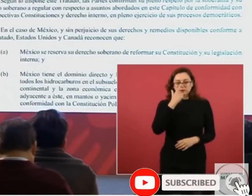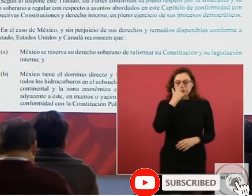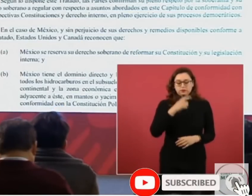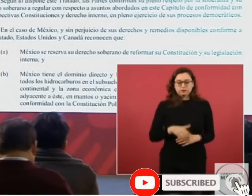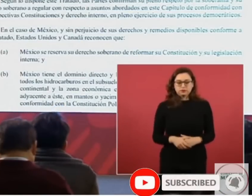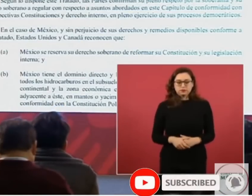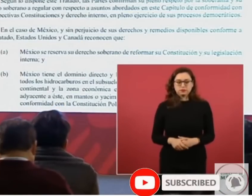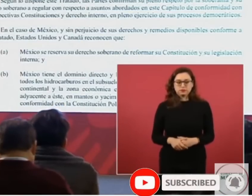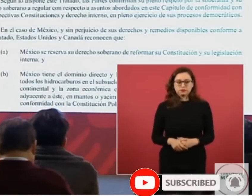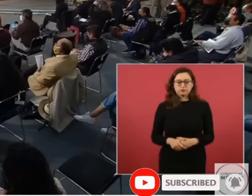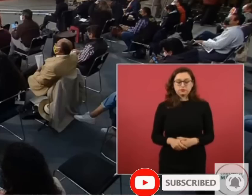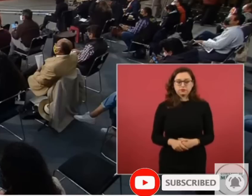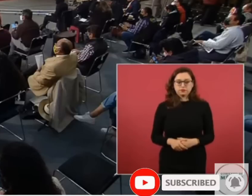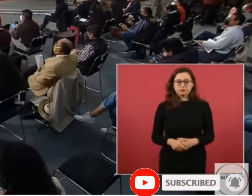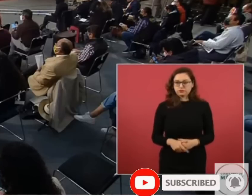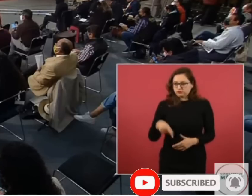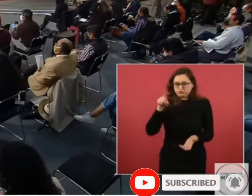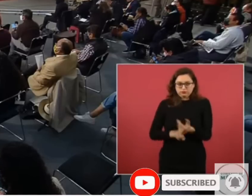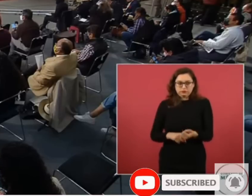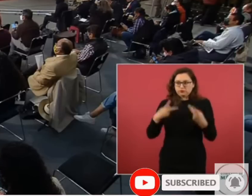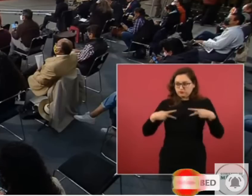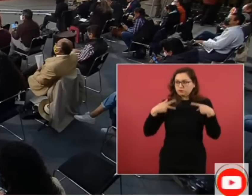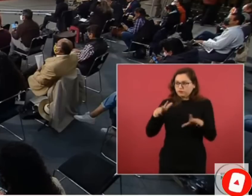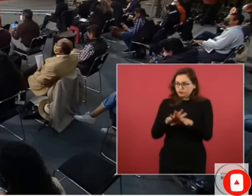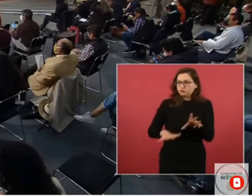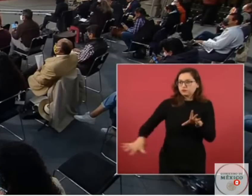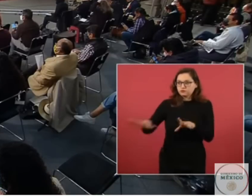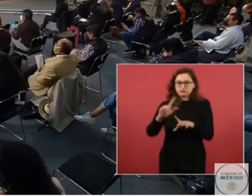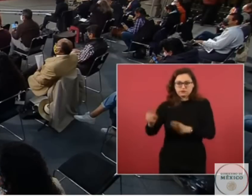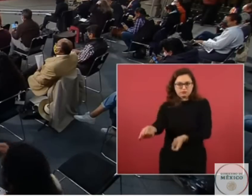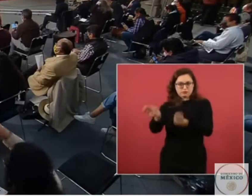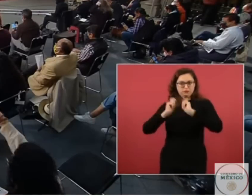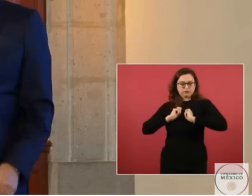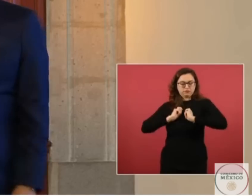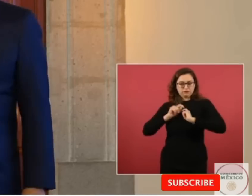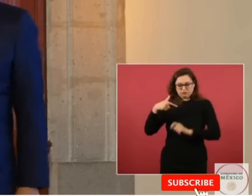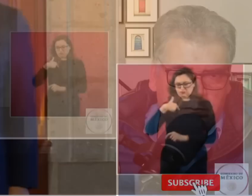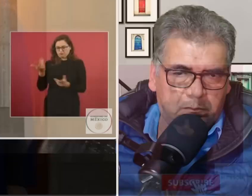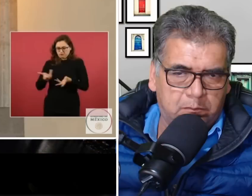Son procesos democráticos, son instituciones